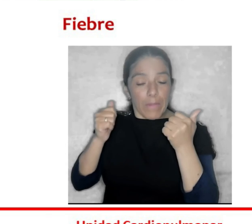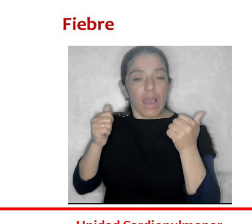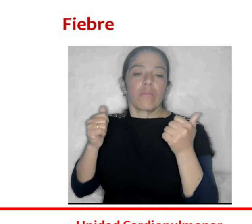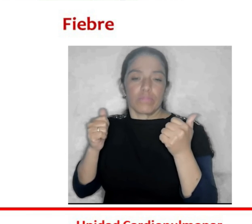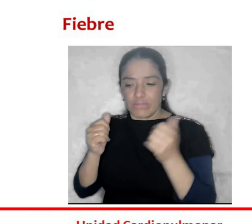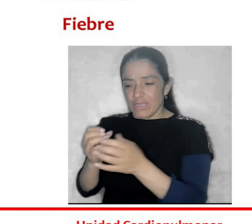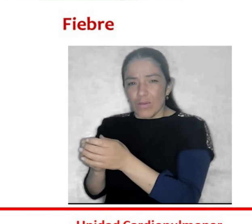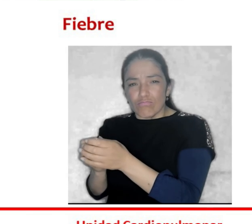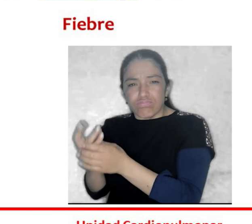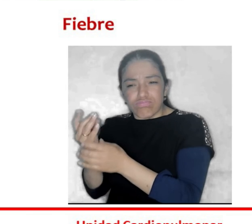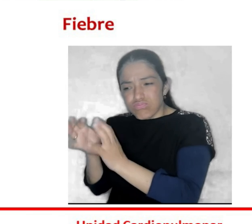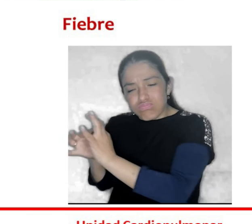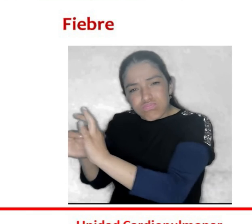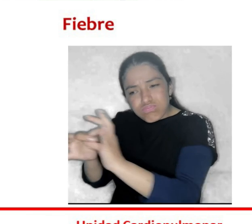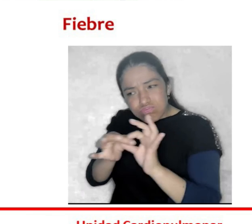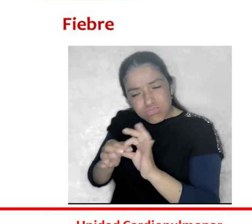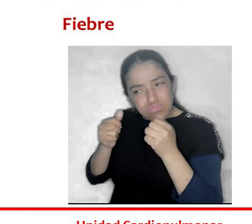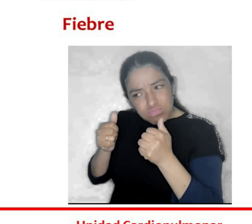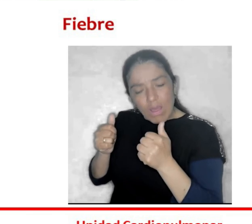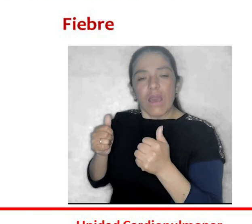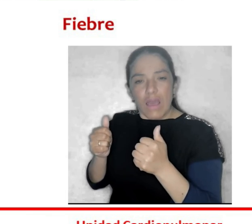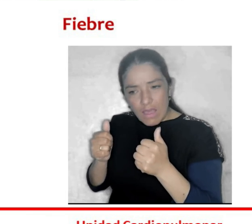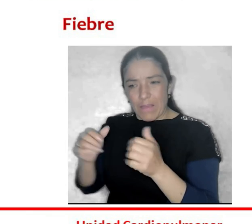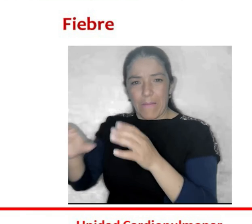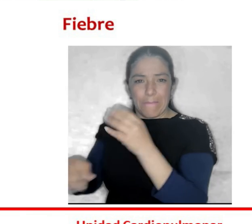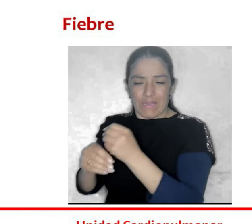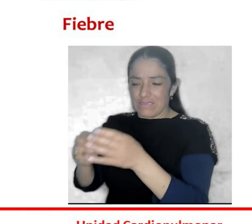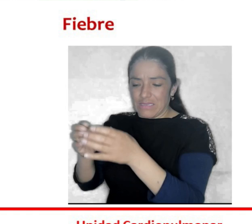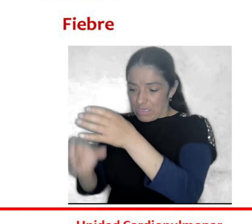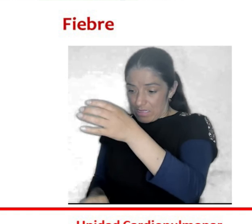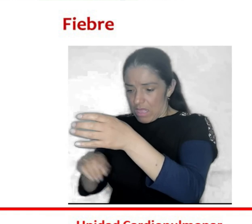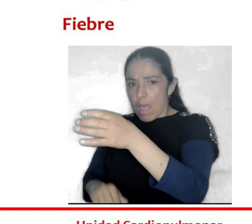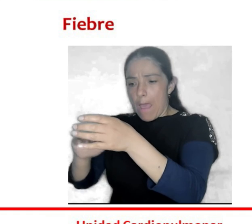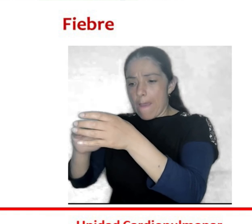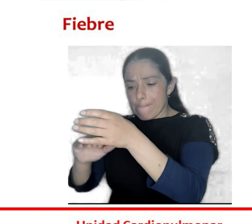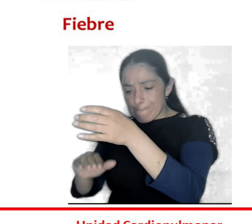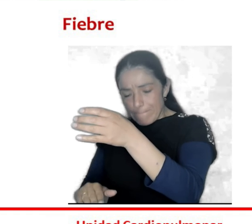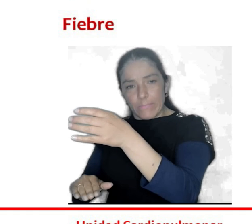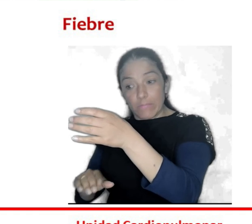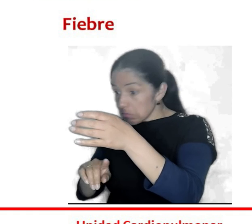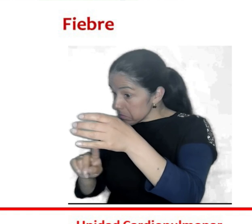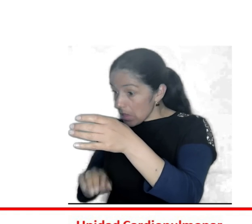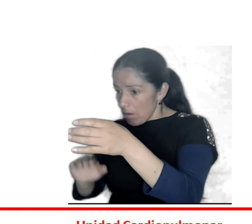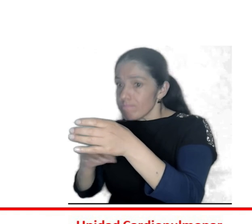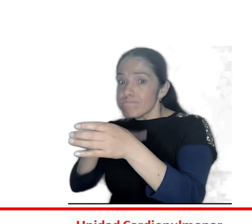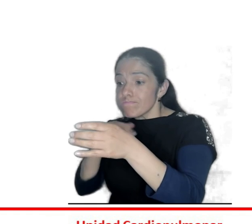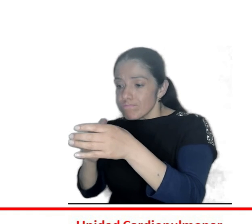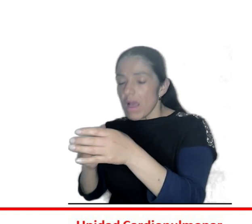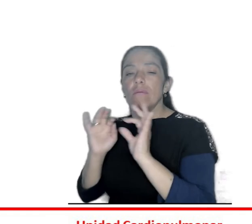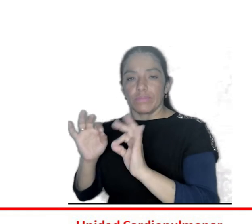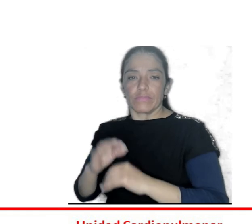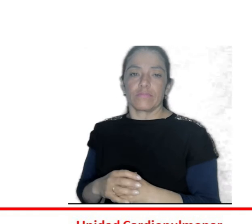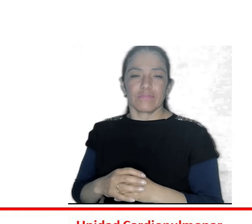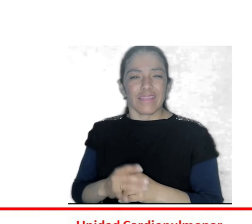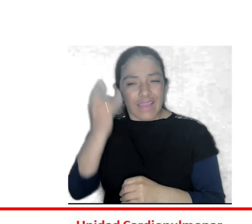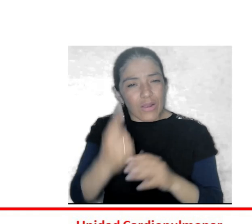esté bien conectada al humidificador, que el cilindro de oxígeno tenga oxígeno, que no se haya acabado.